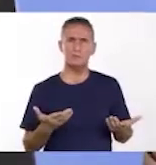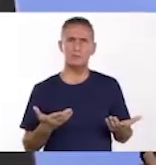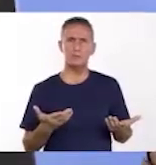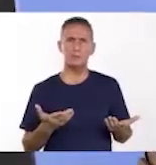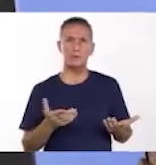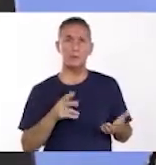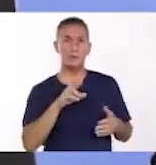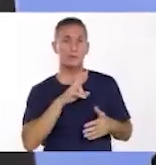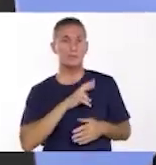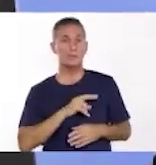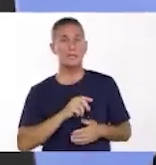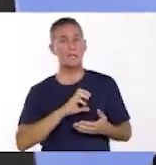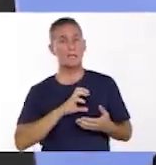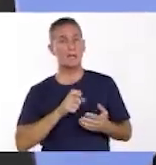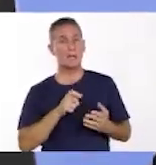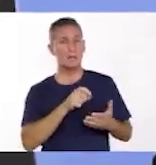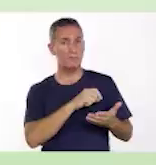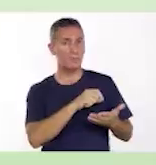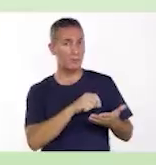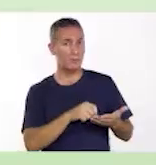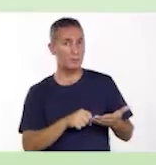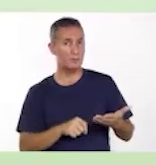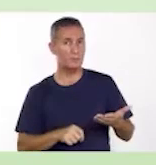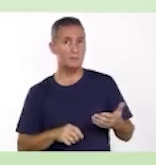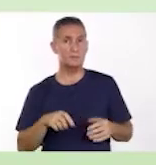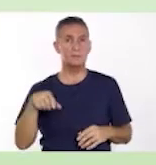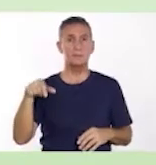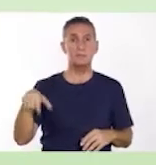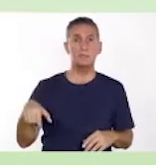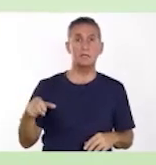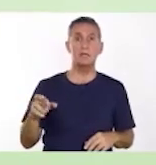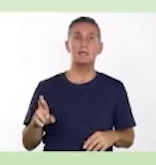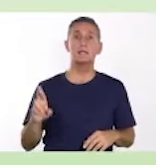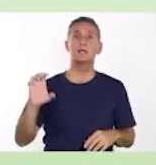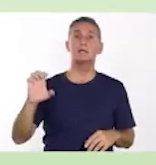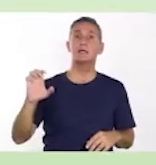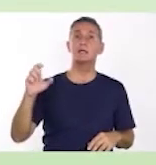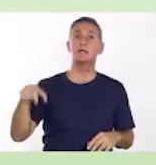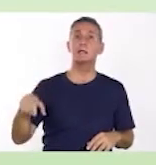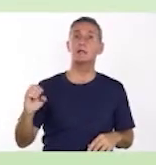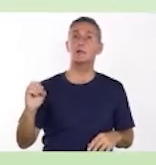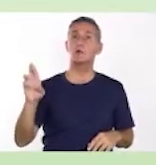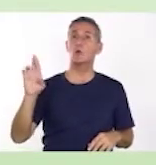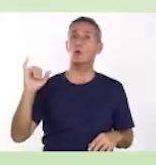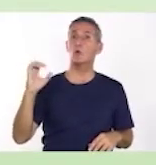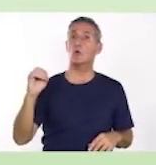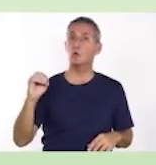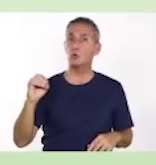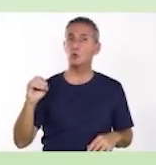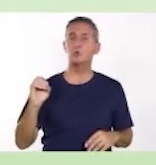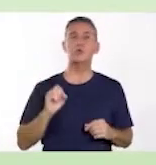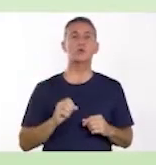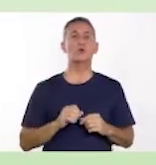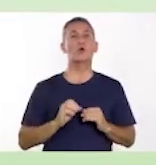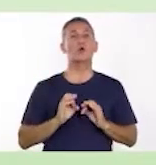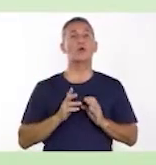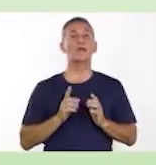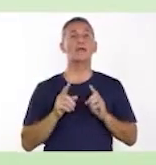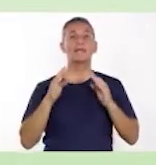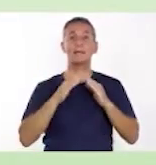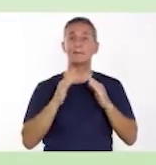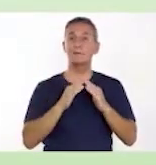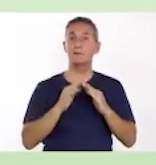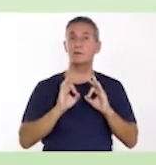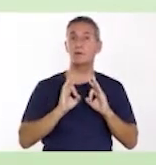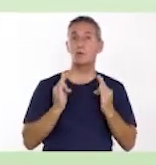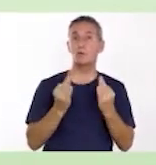Como bien dice, es el relato que narra la historia de Gregorio Samsa, un viajante que vive con su familia,